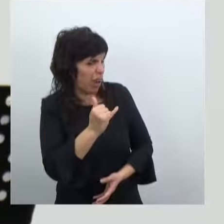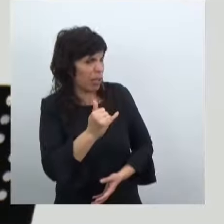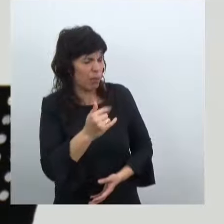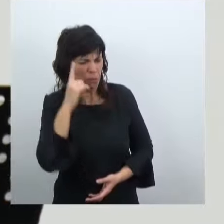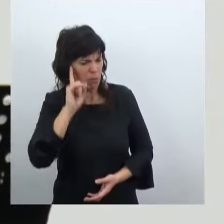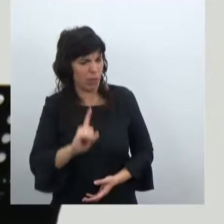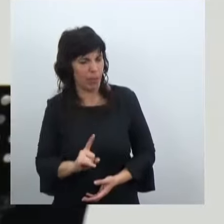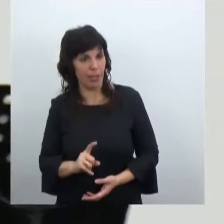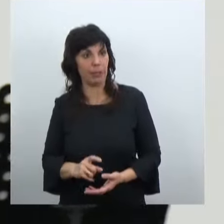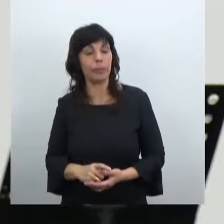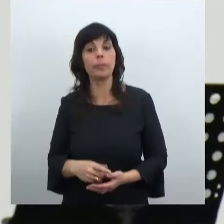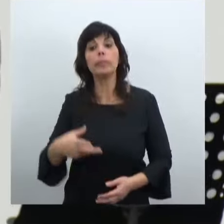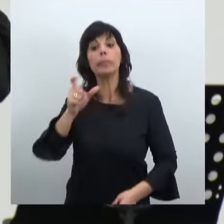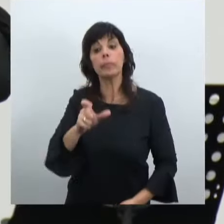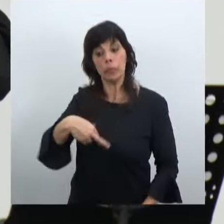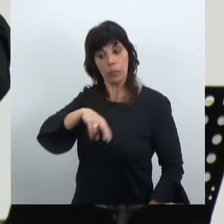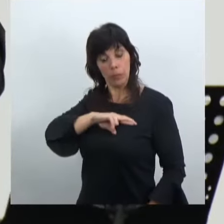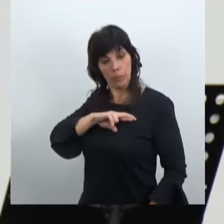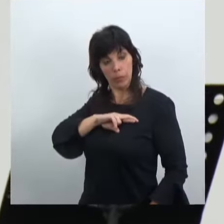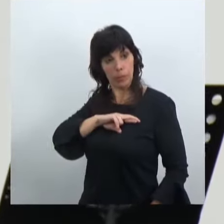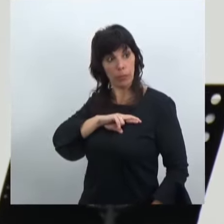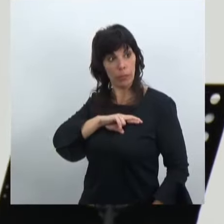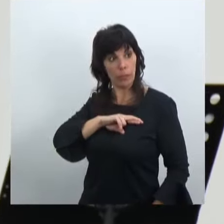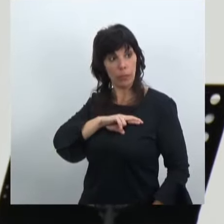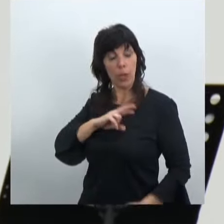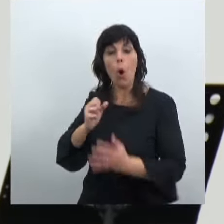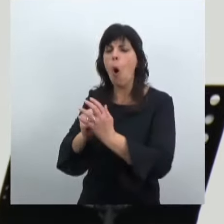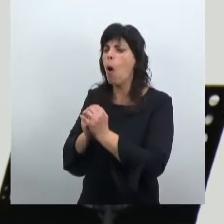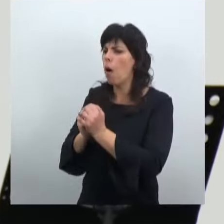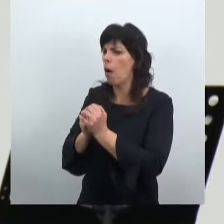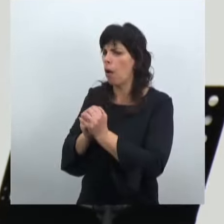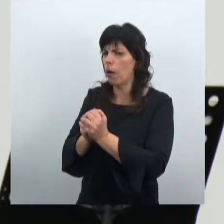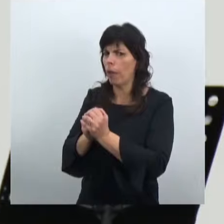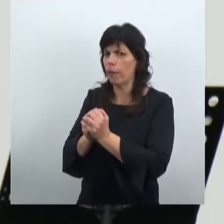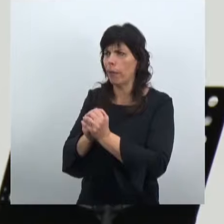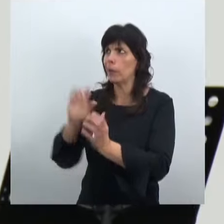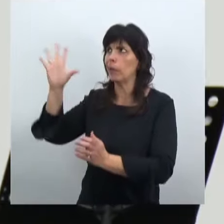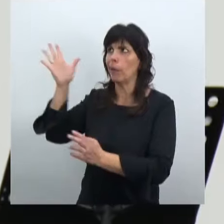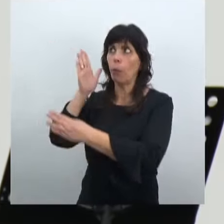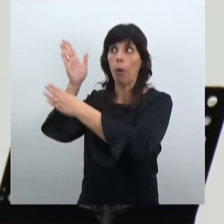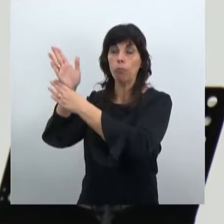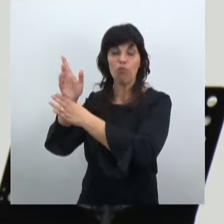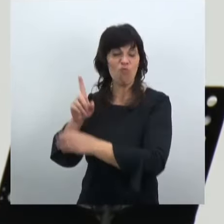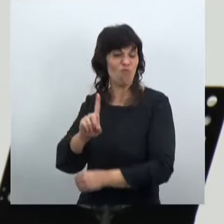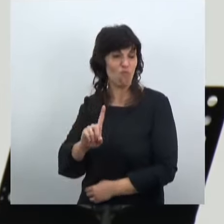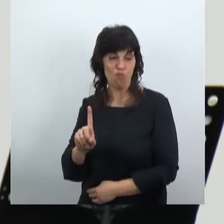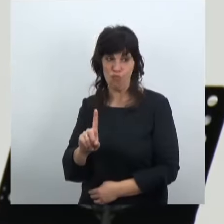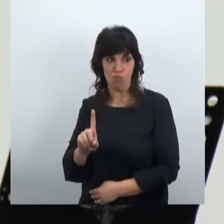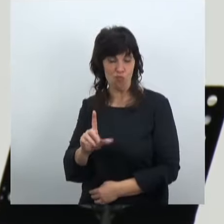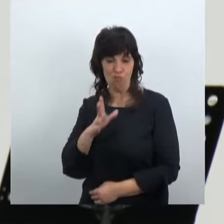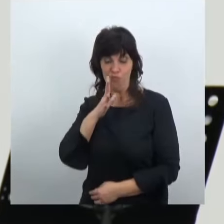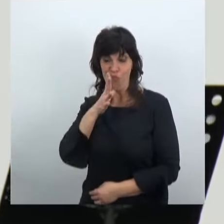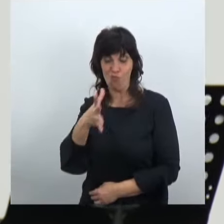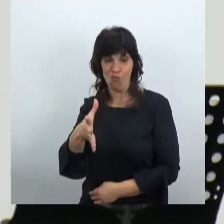Queridos, gente religiosa, sus oraciones nunca llegan al cielo, porque no están dirigidas al